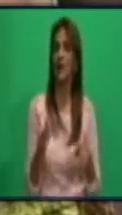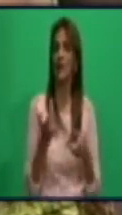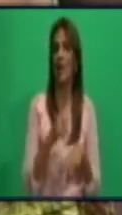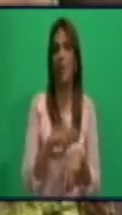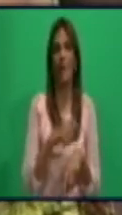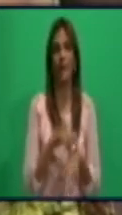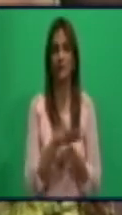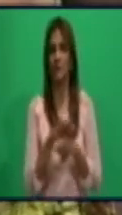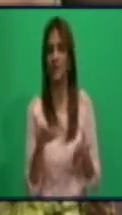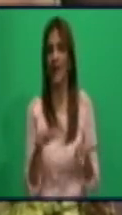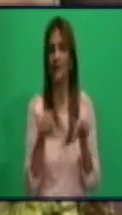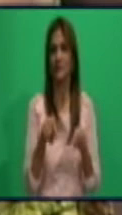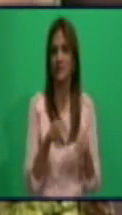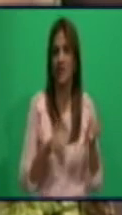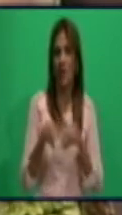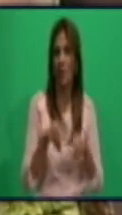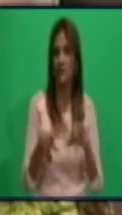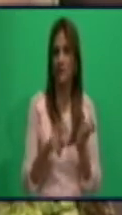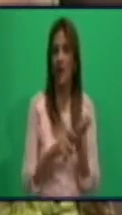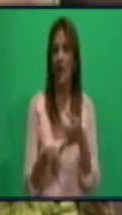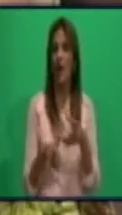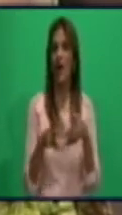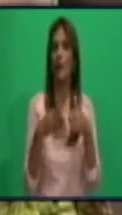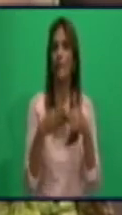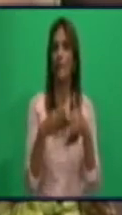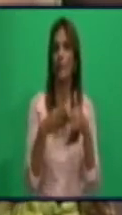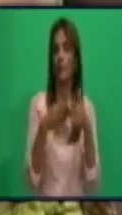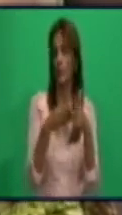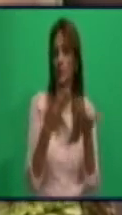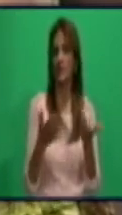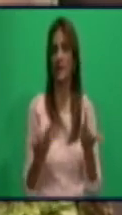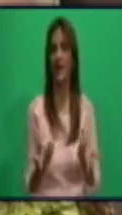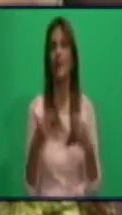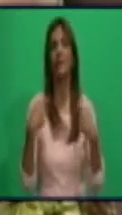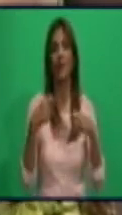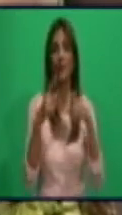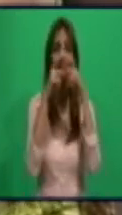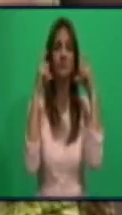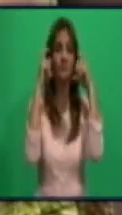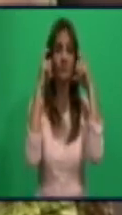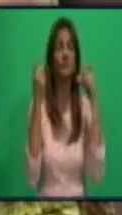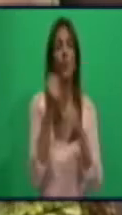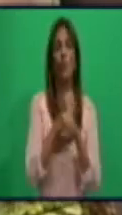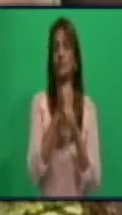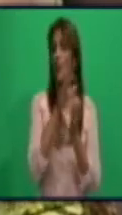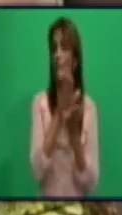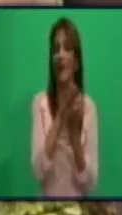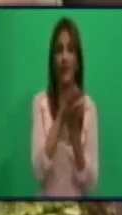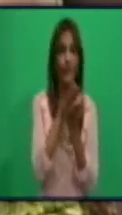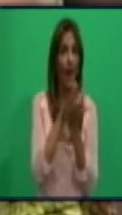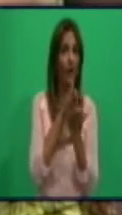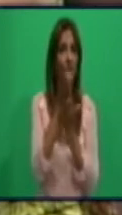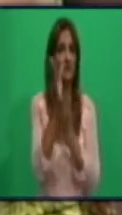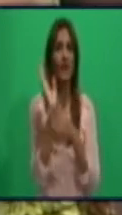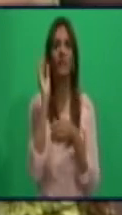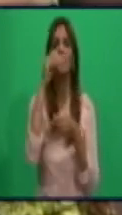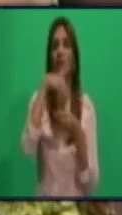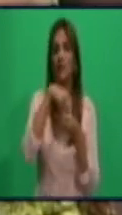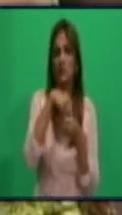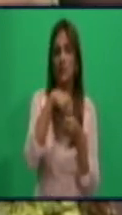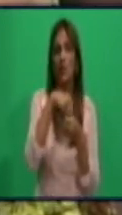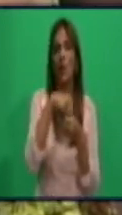casi imprescindible y que es casi ya su uso permanente, tanto dentro y fuera, porque ya en la situación